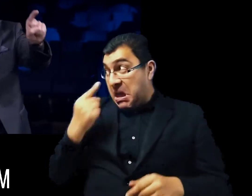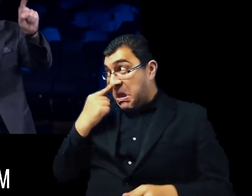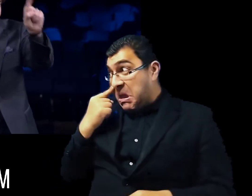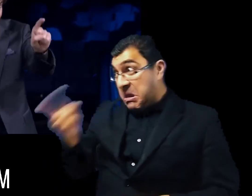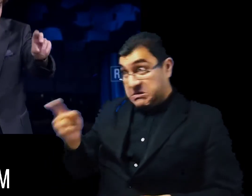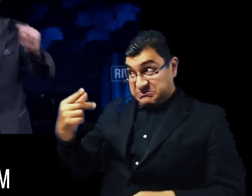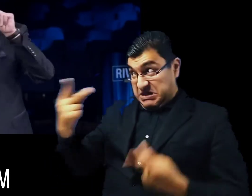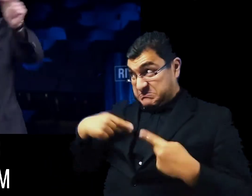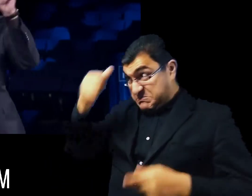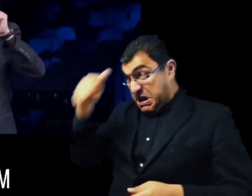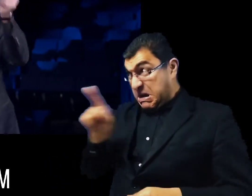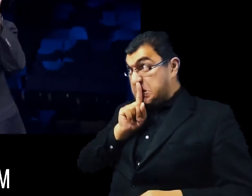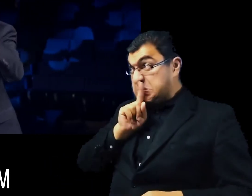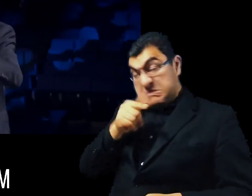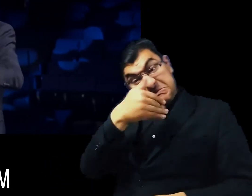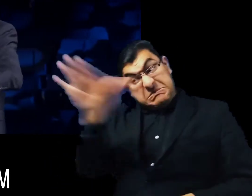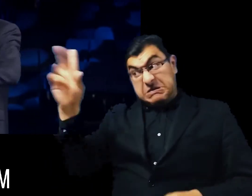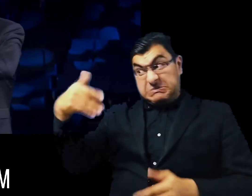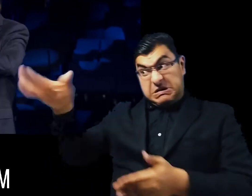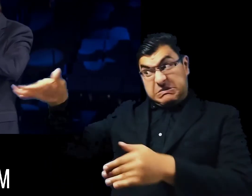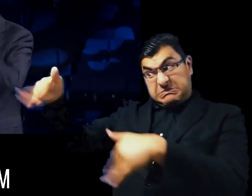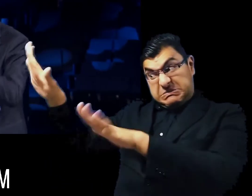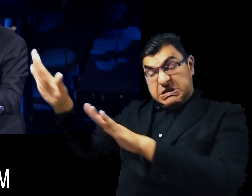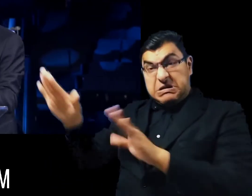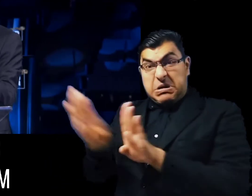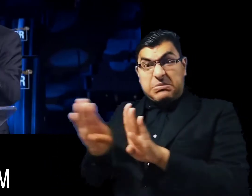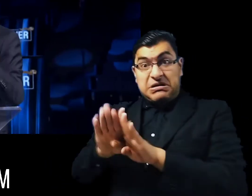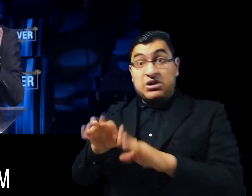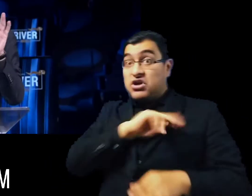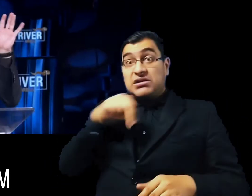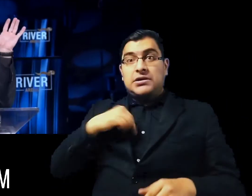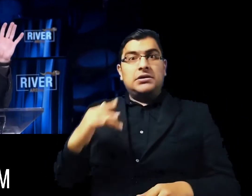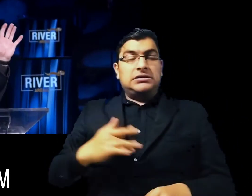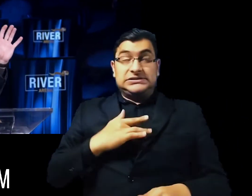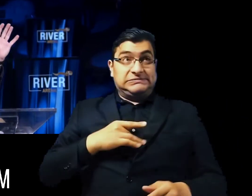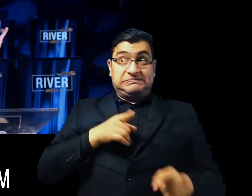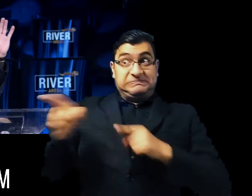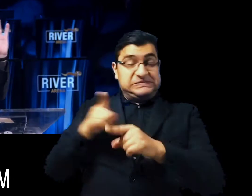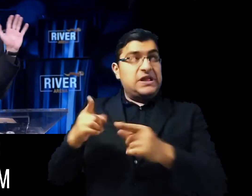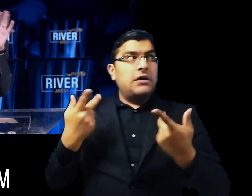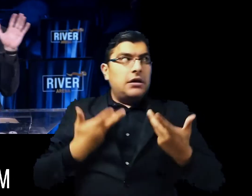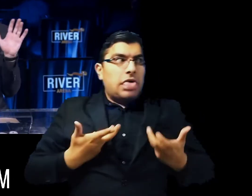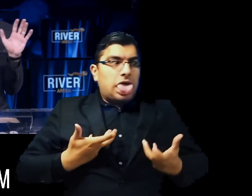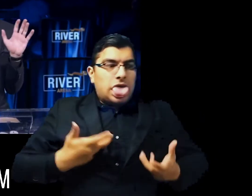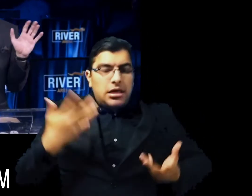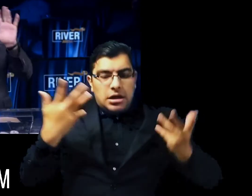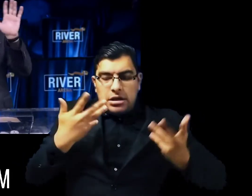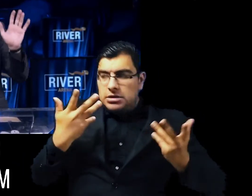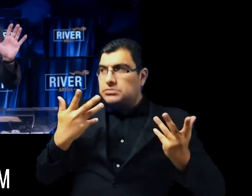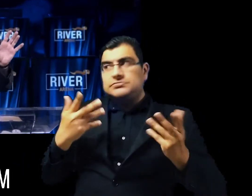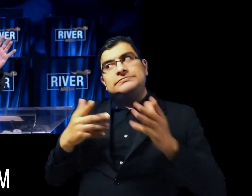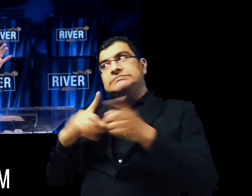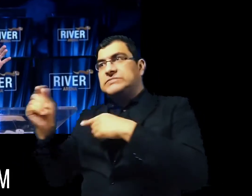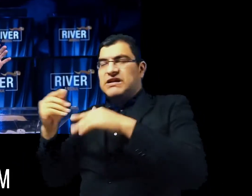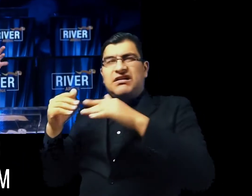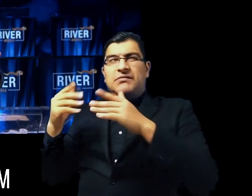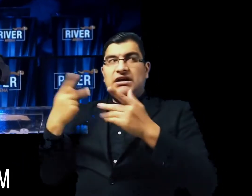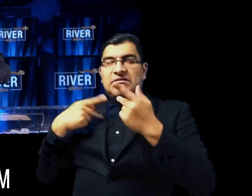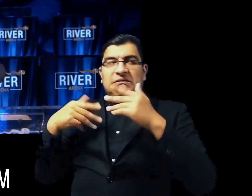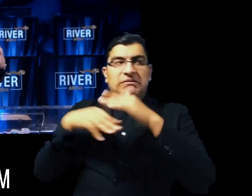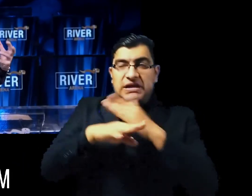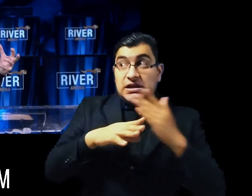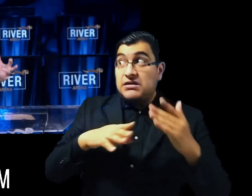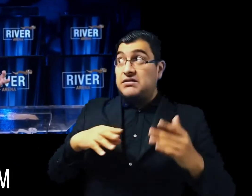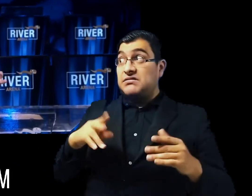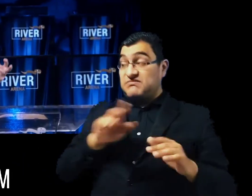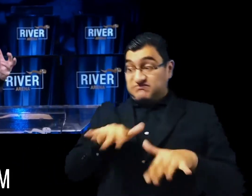discernía que estaba infectado, lo mandábamos de vuelta o lo hacíamos sentir incómodo, si es que no quedaba otra que la persona entraba. Se le